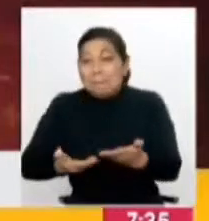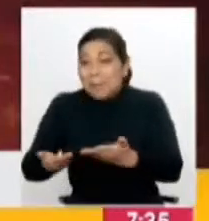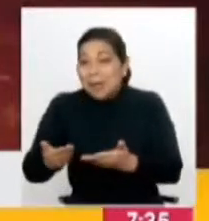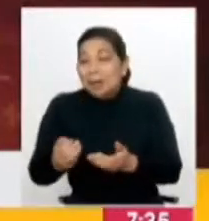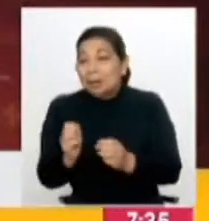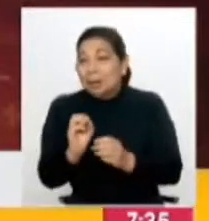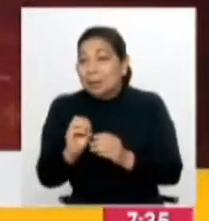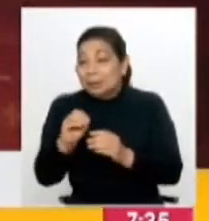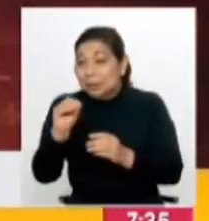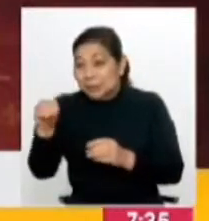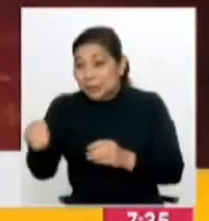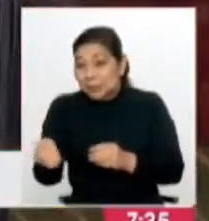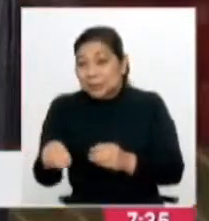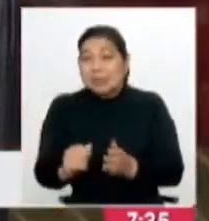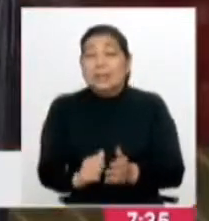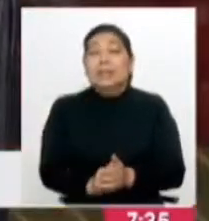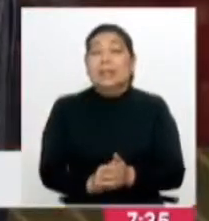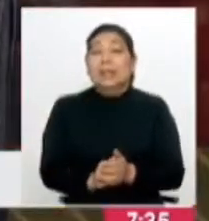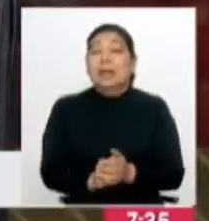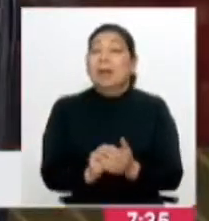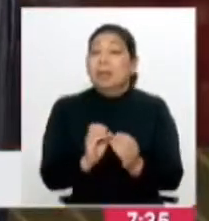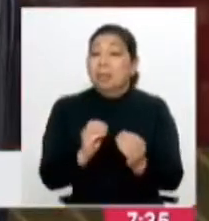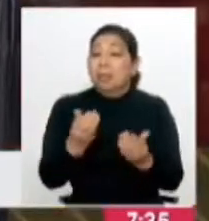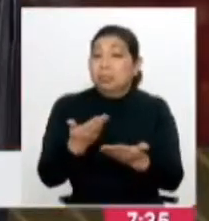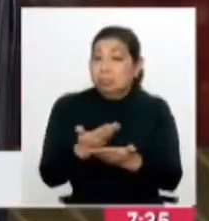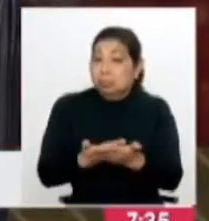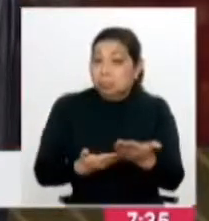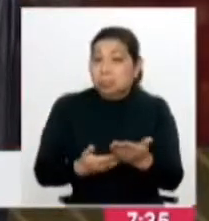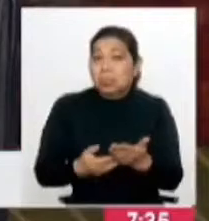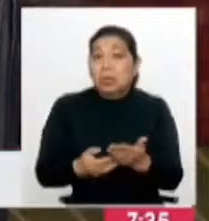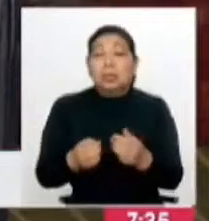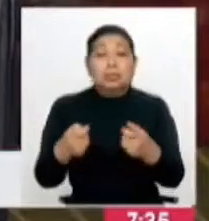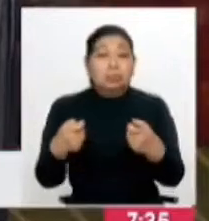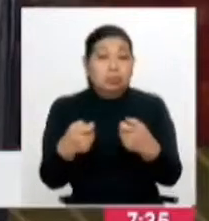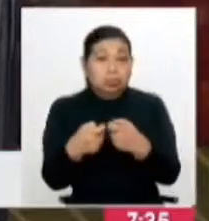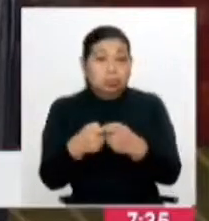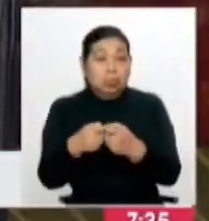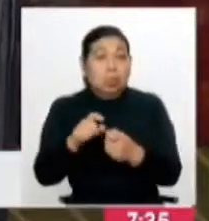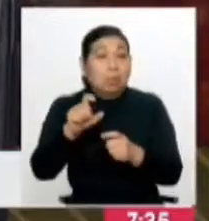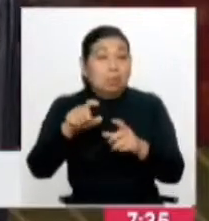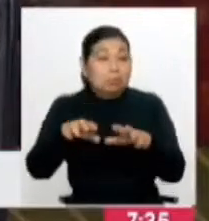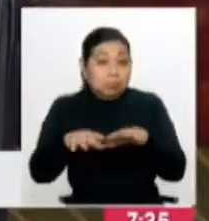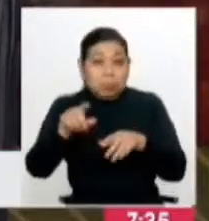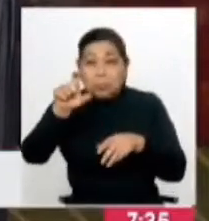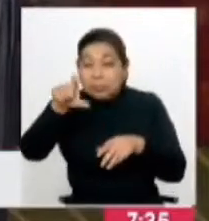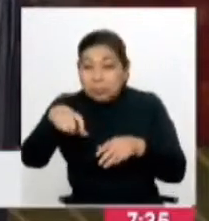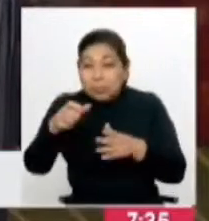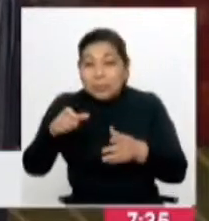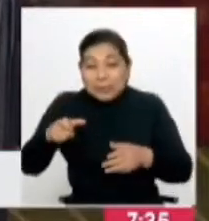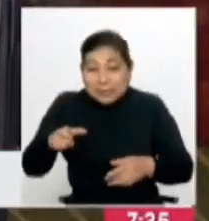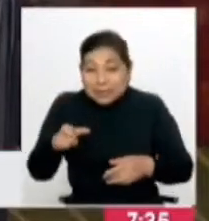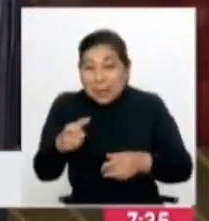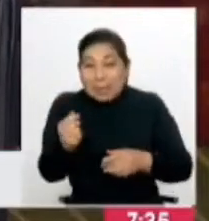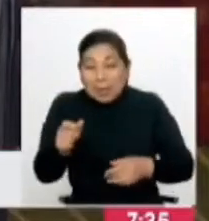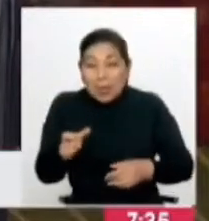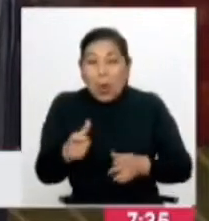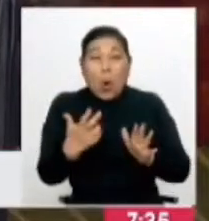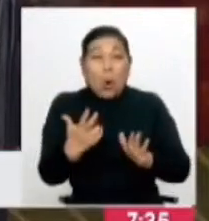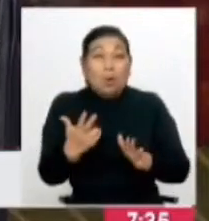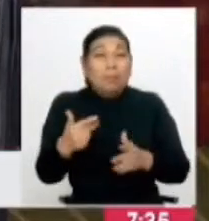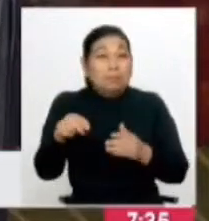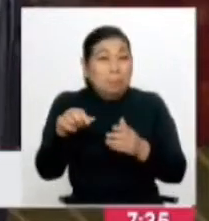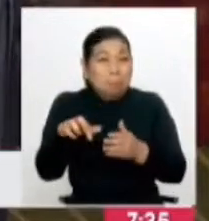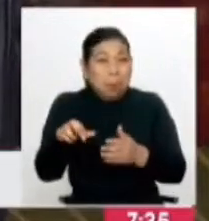mercado, que hemos migrado este año, Z15. Hemos actualizado el software de los cajeros automáticos, SP-Link, que tenía más de 8